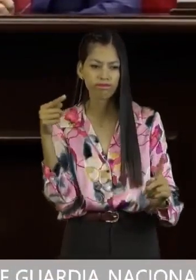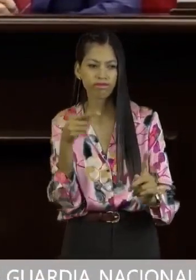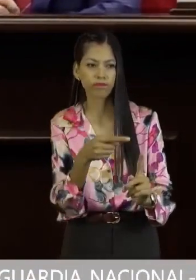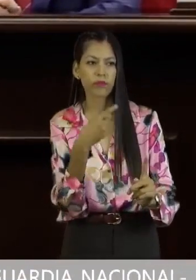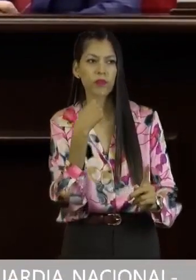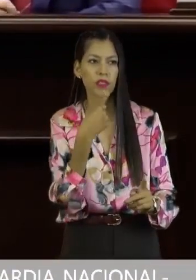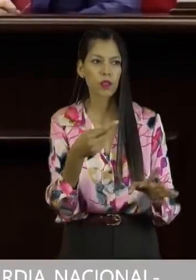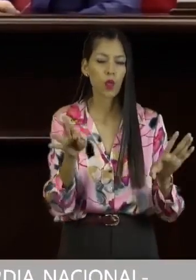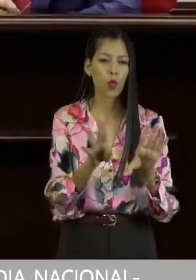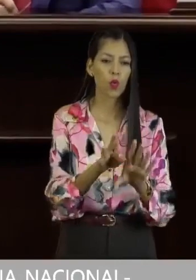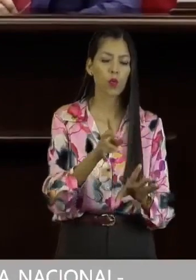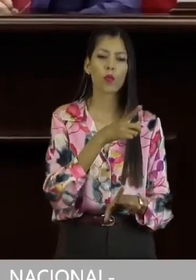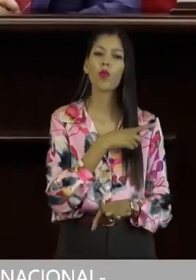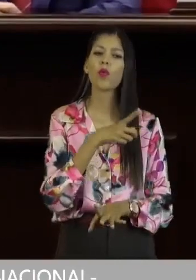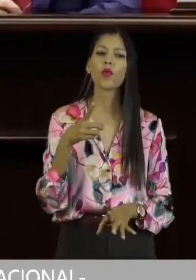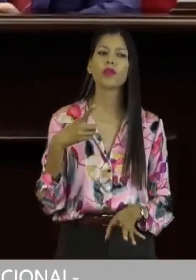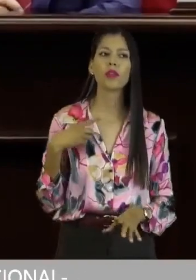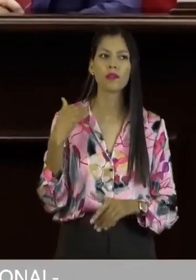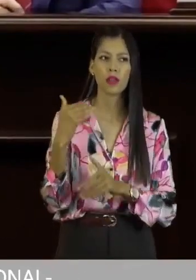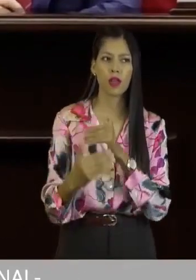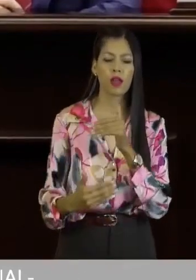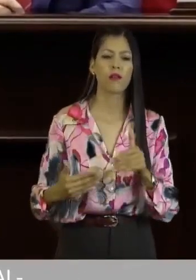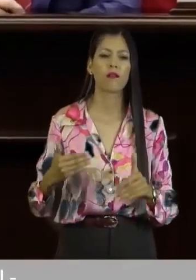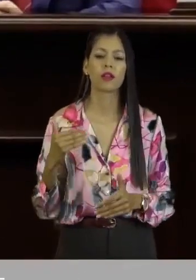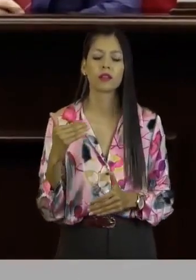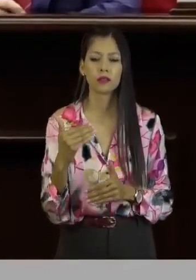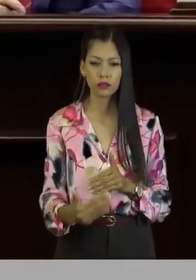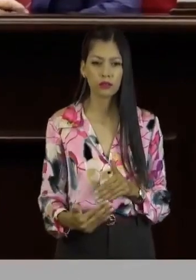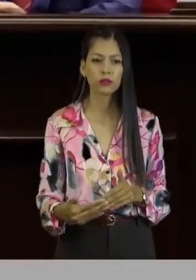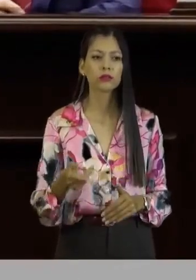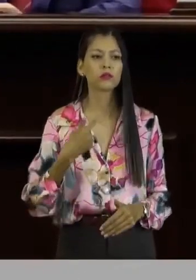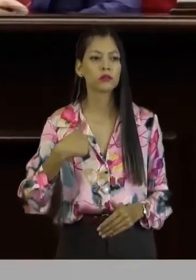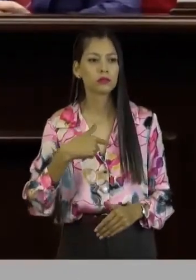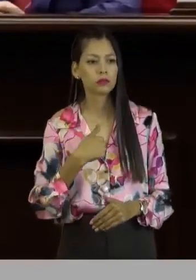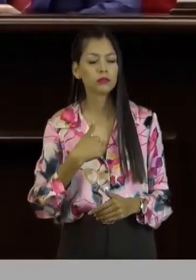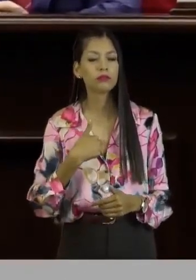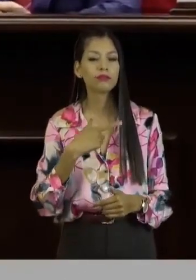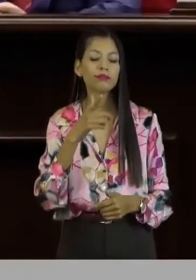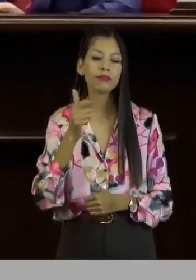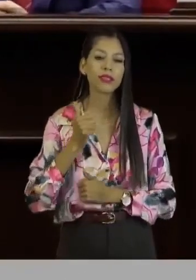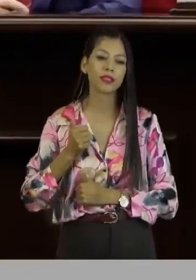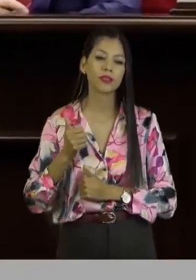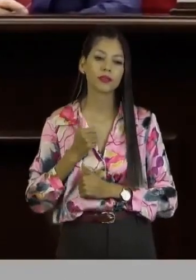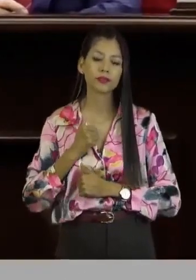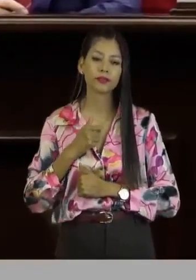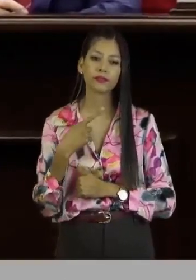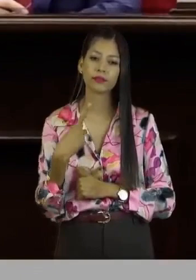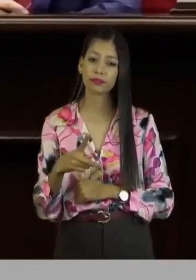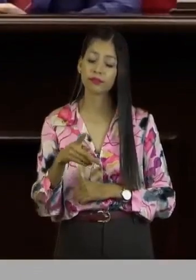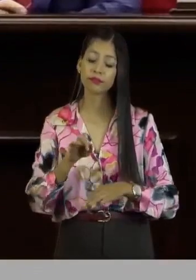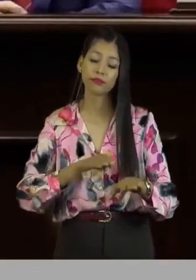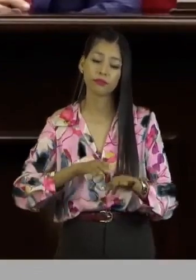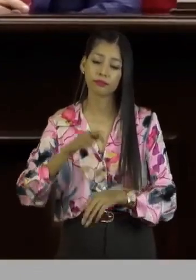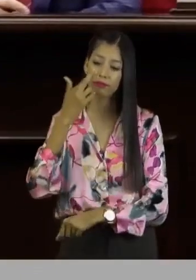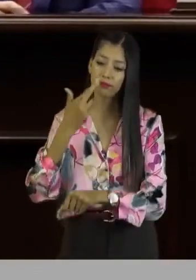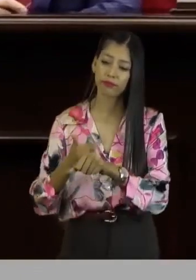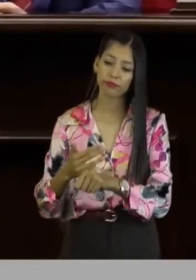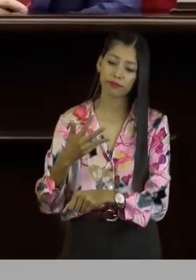señalar cómo deben de transitar nuestras Fuerzas Armadas en el ejercicio de esa tarea.